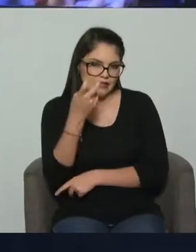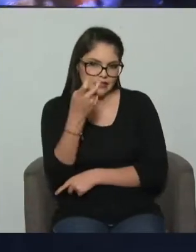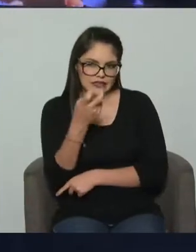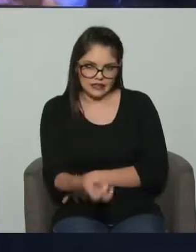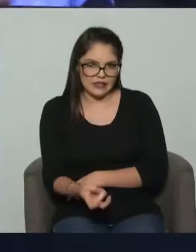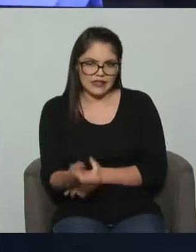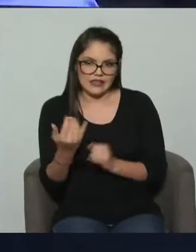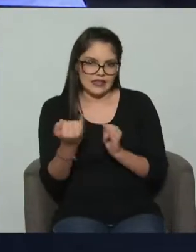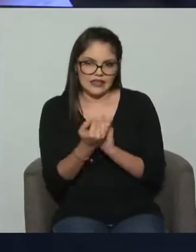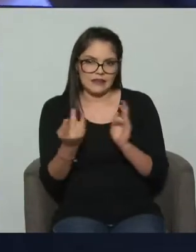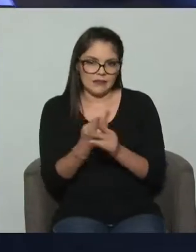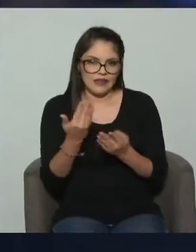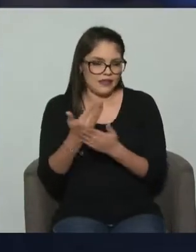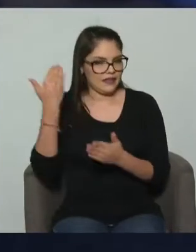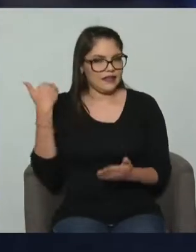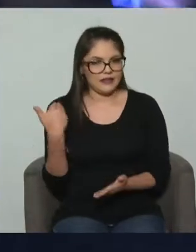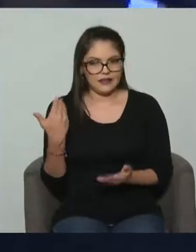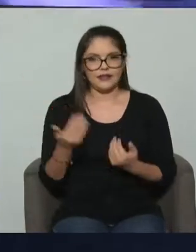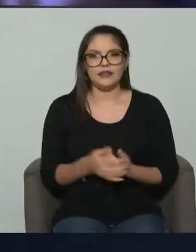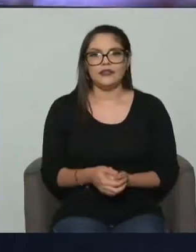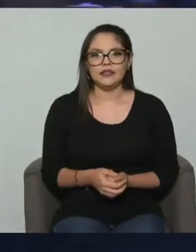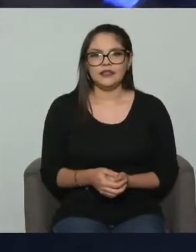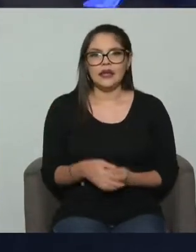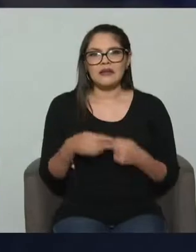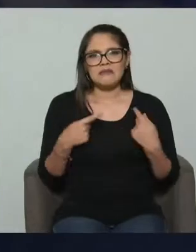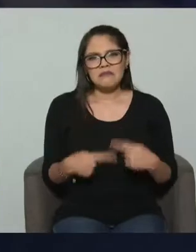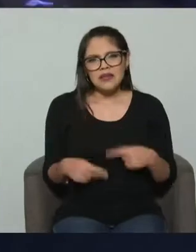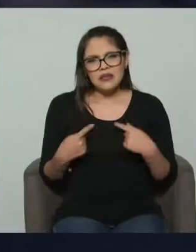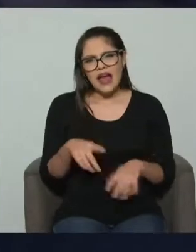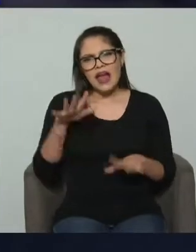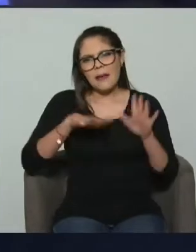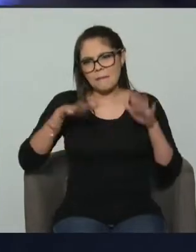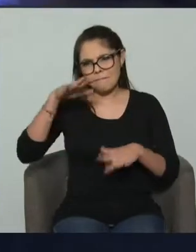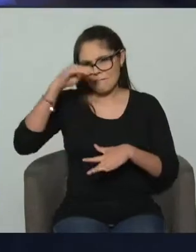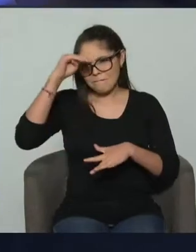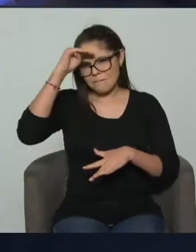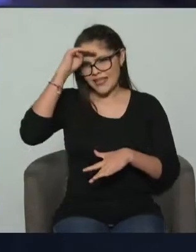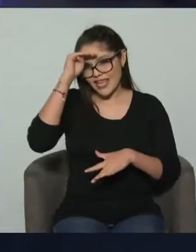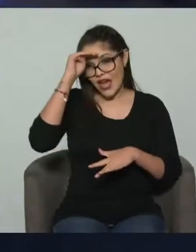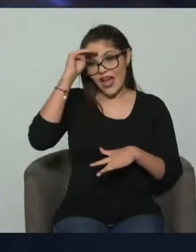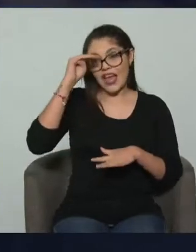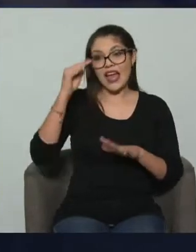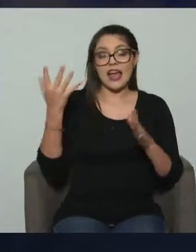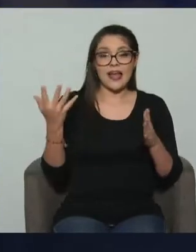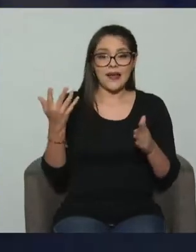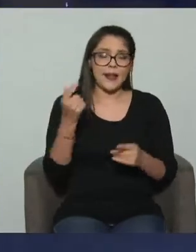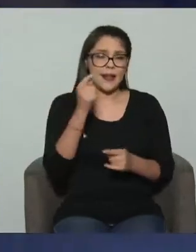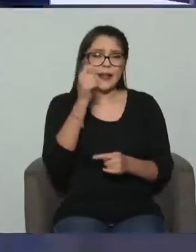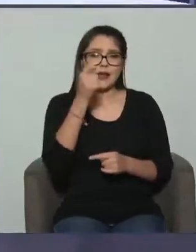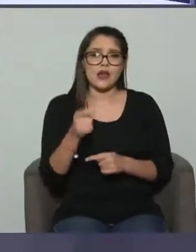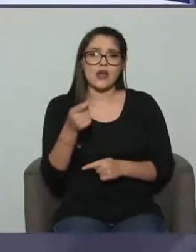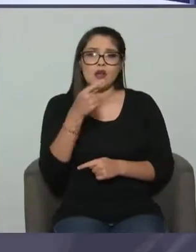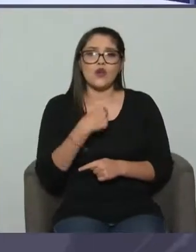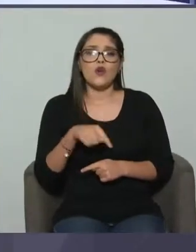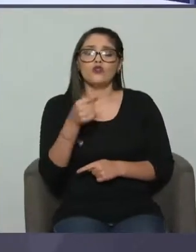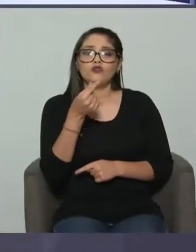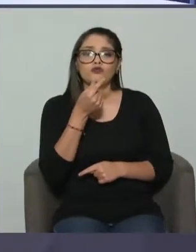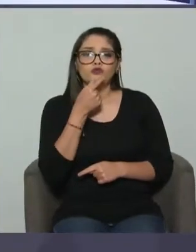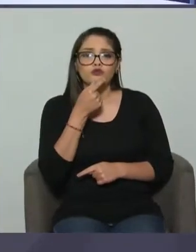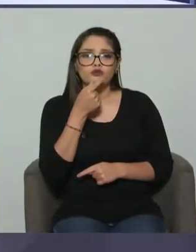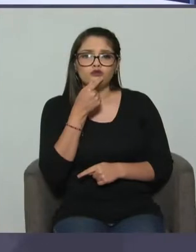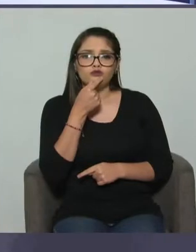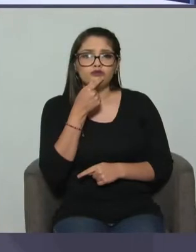misma ropa, el mismo modus operandi, llegar y asesinar a la maestra y a los compañeros y luego suicidarse?